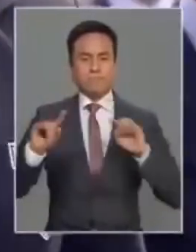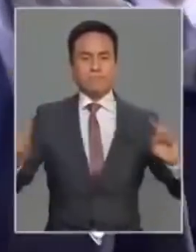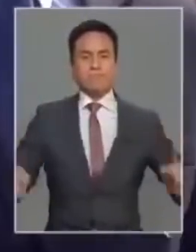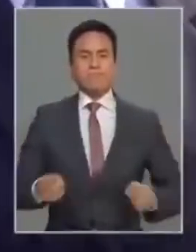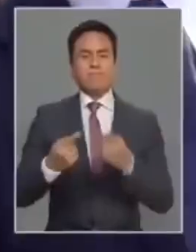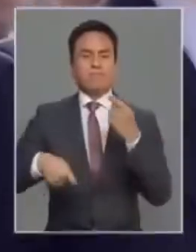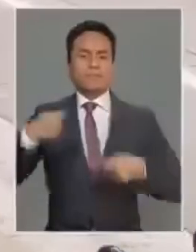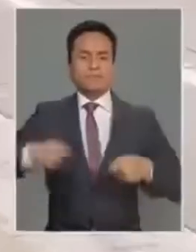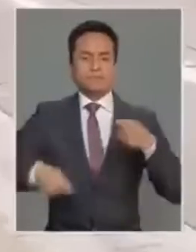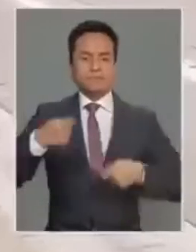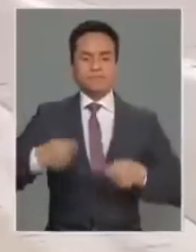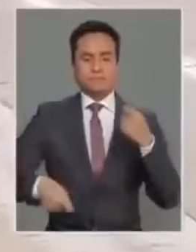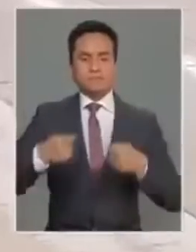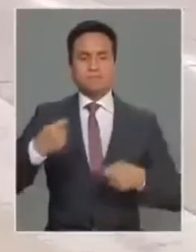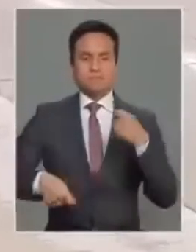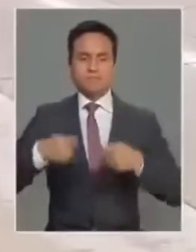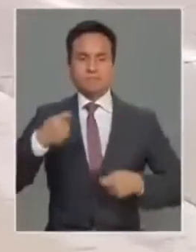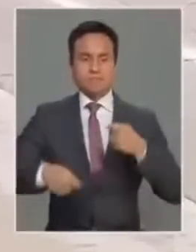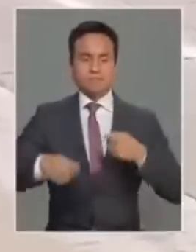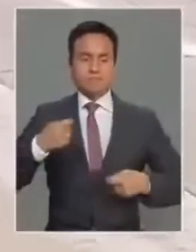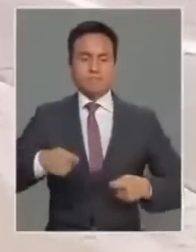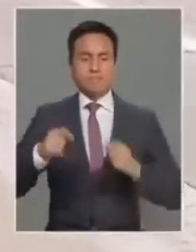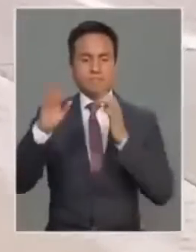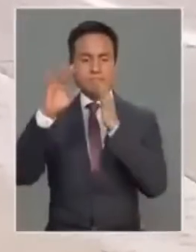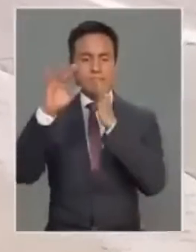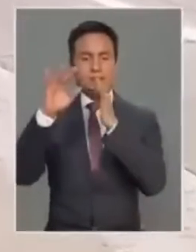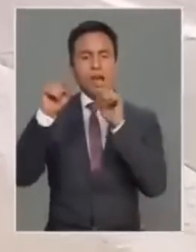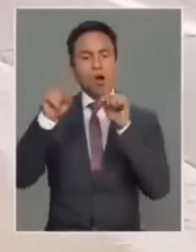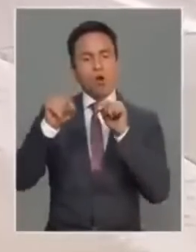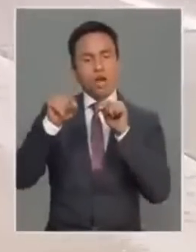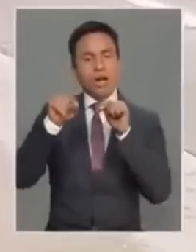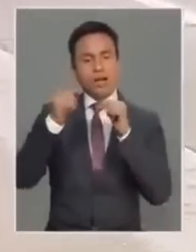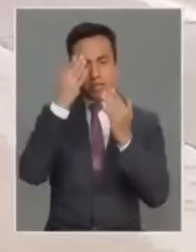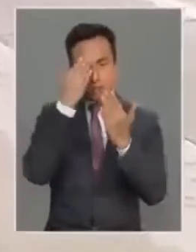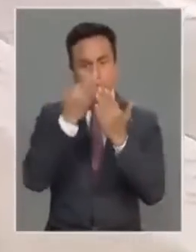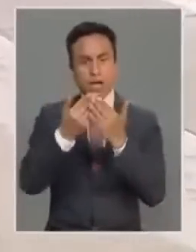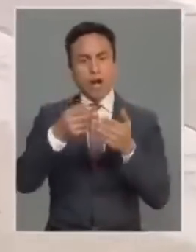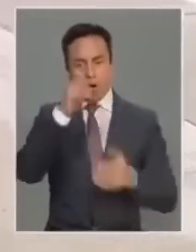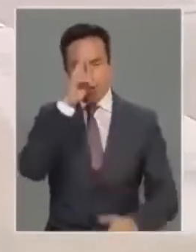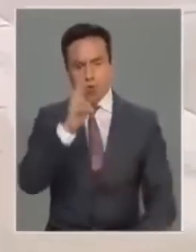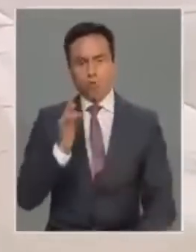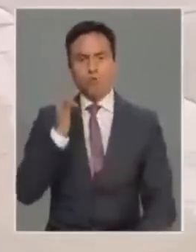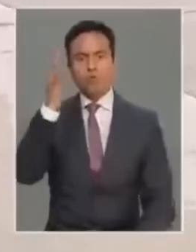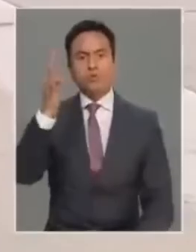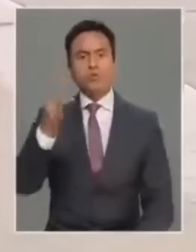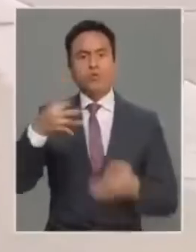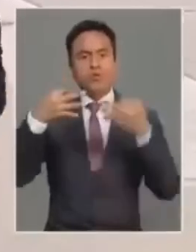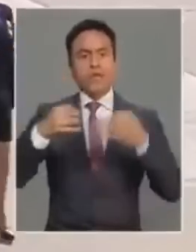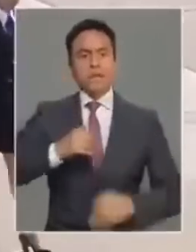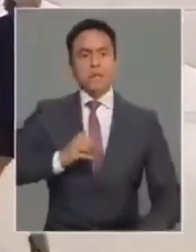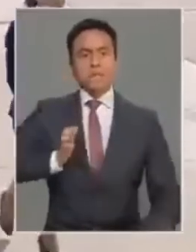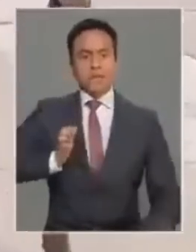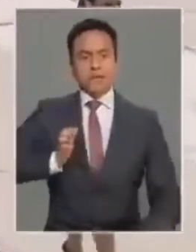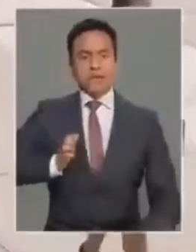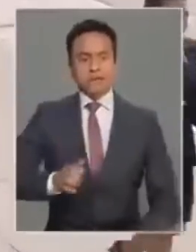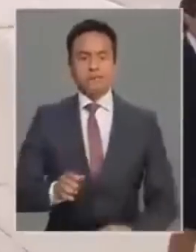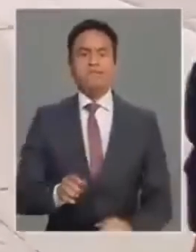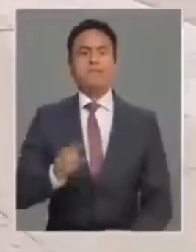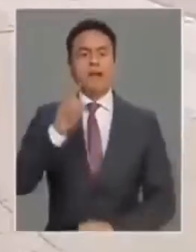Qué bien, ellas van marchando y van haciendo su, manera de caminar el resto del tiempo, pero frente a